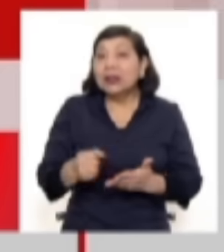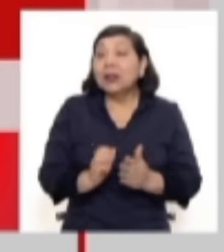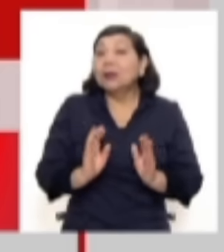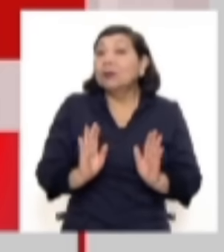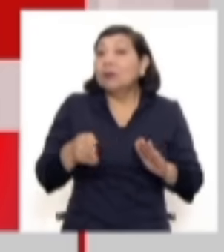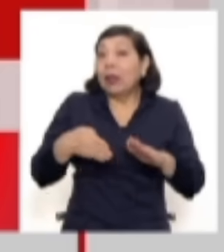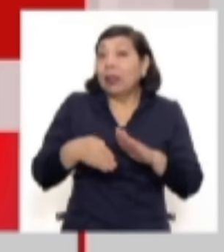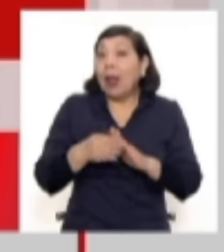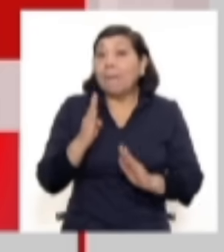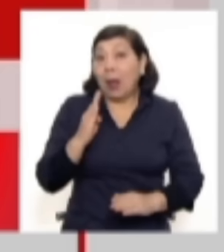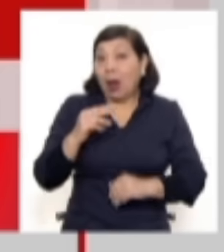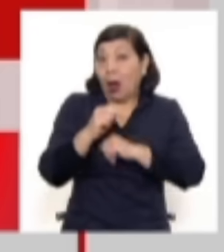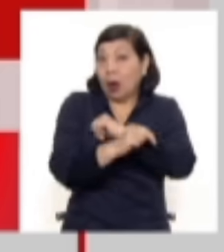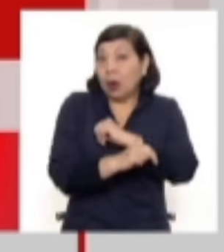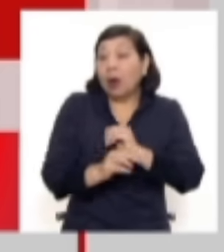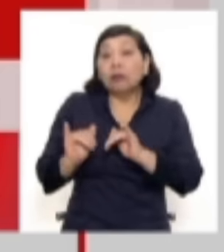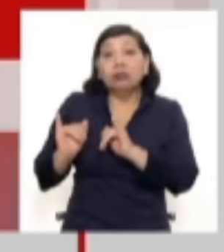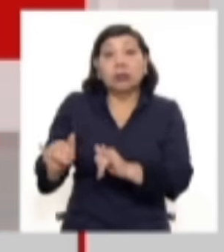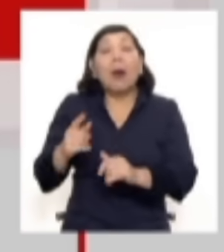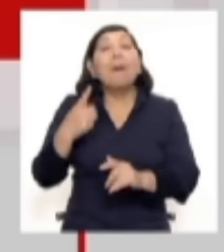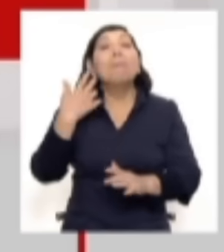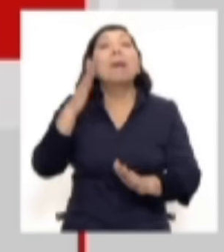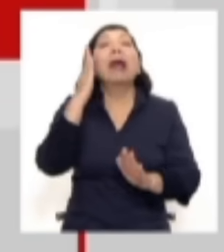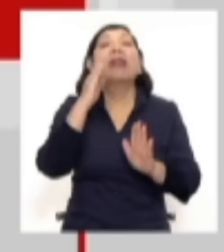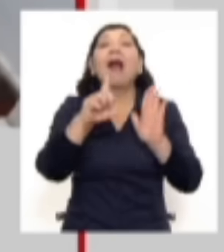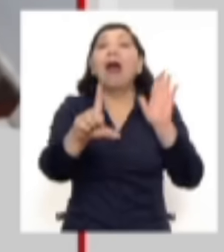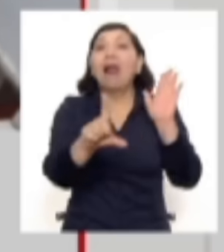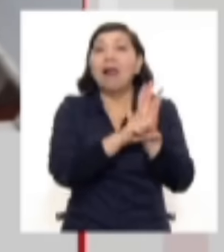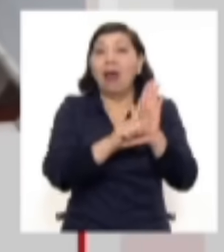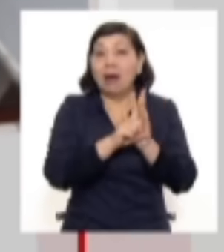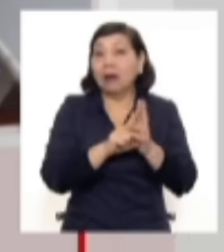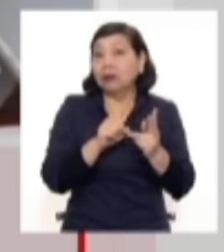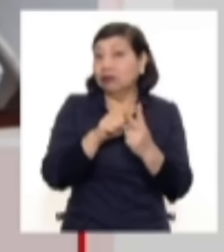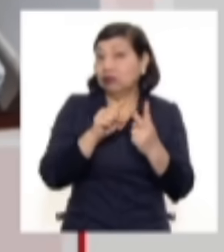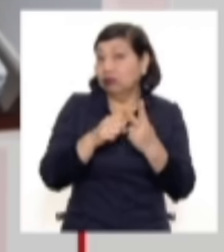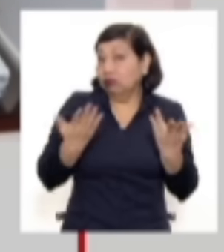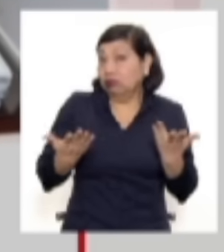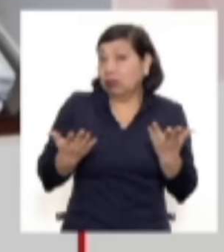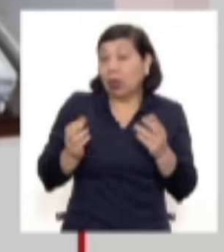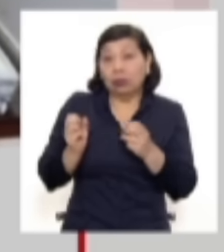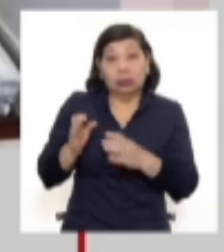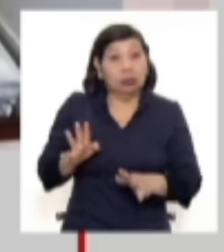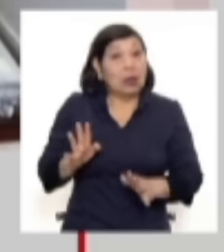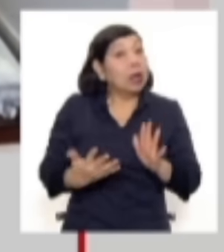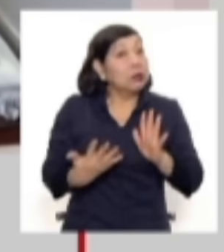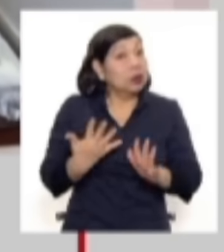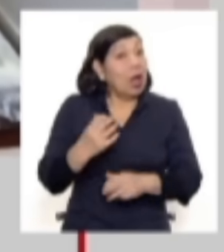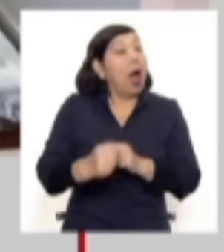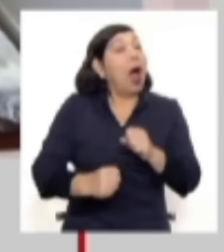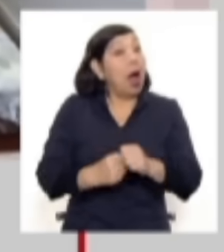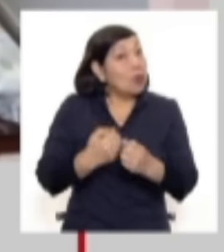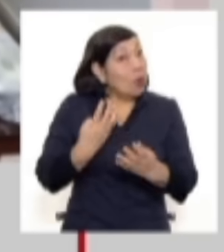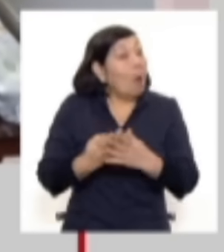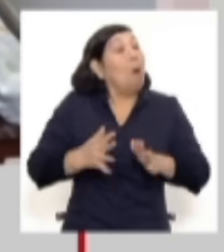será internado en el banco de la nación como lo indica la ley ambos hermanos recibirían una condena de hasta 15 años de prisión